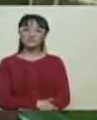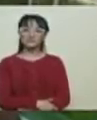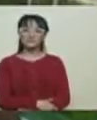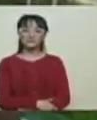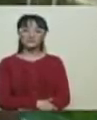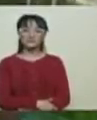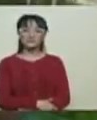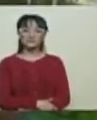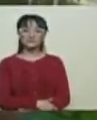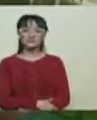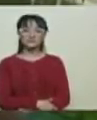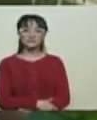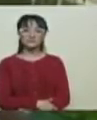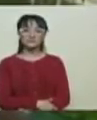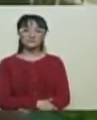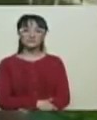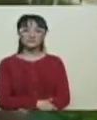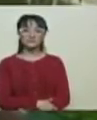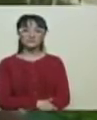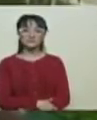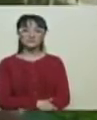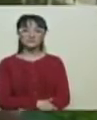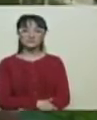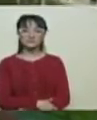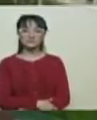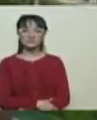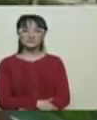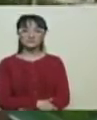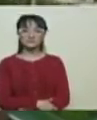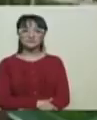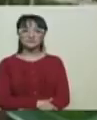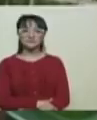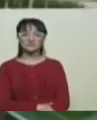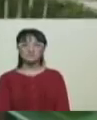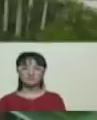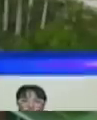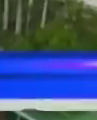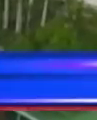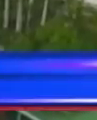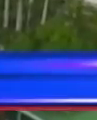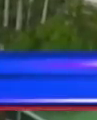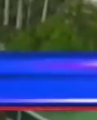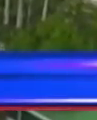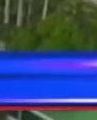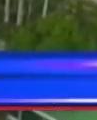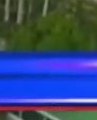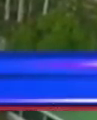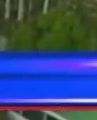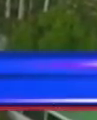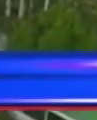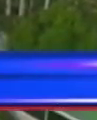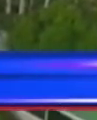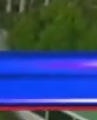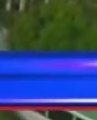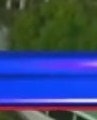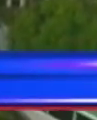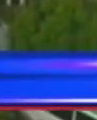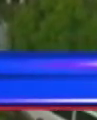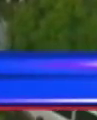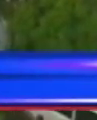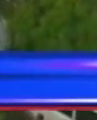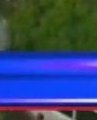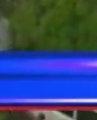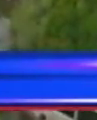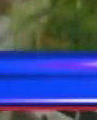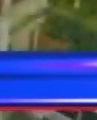La ronda de preguntas durante este encuentro con la prensa. Bien, han sido las declaraciones del presidente de la República, Nicolás Maduro Moros,